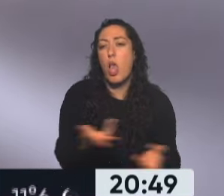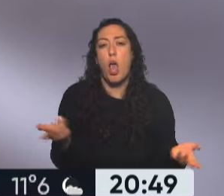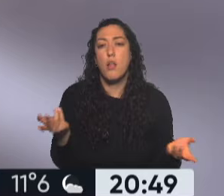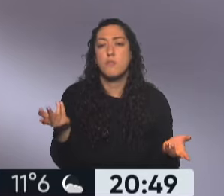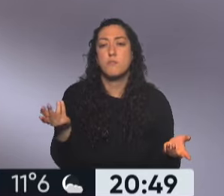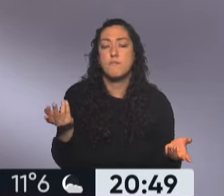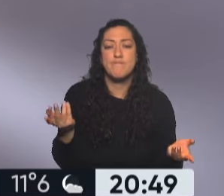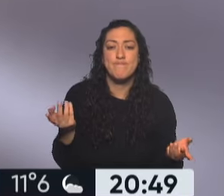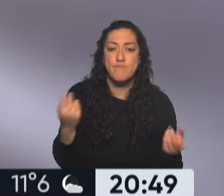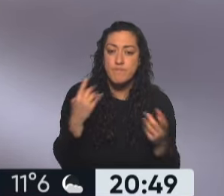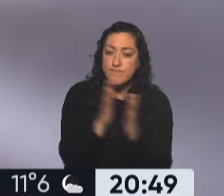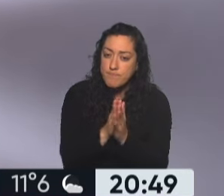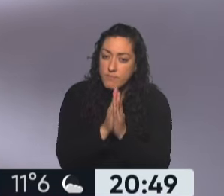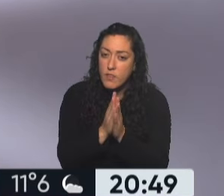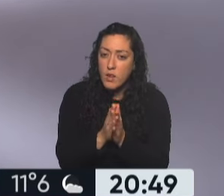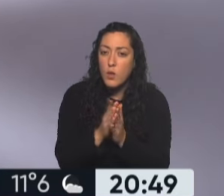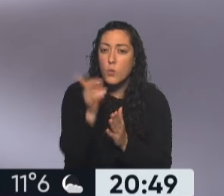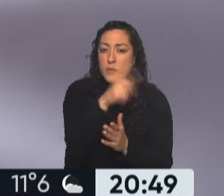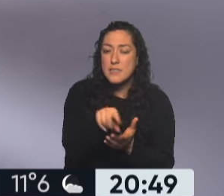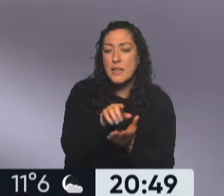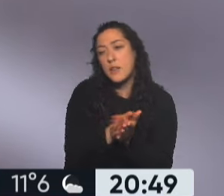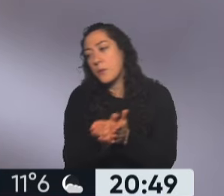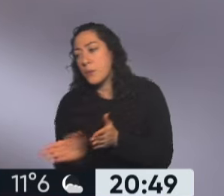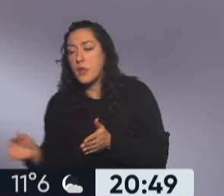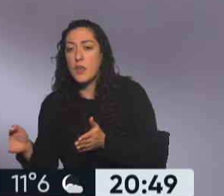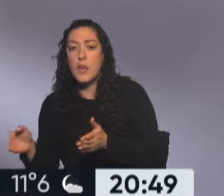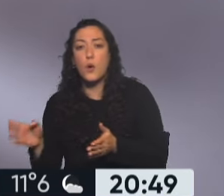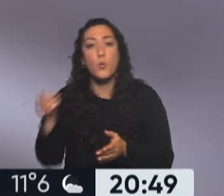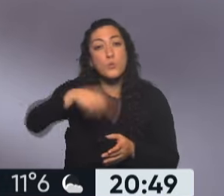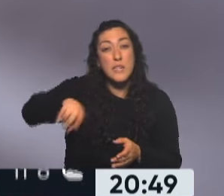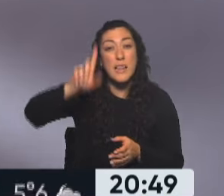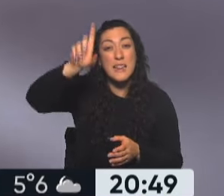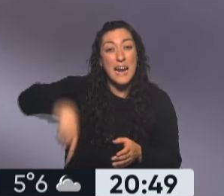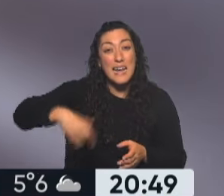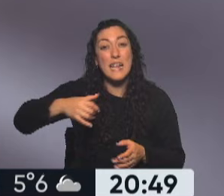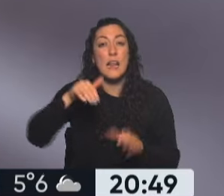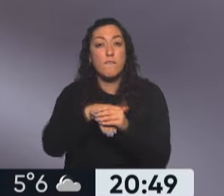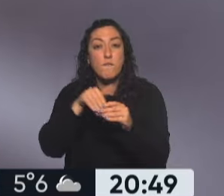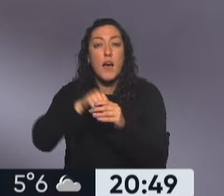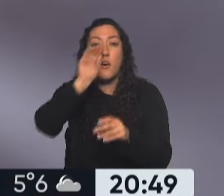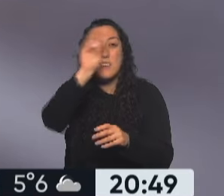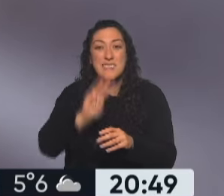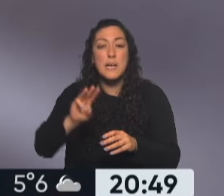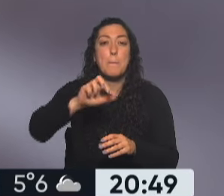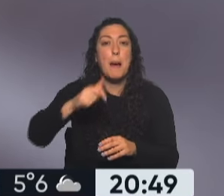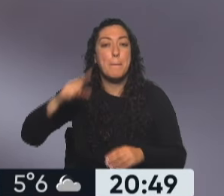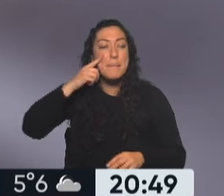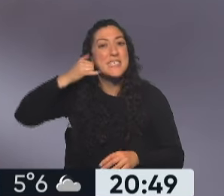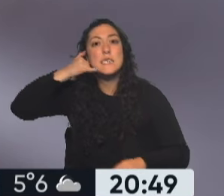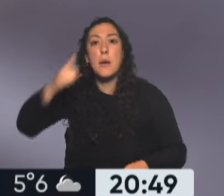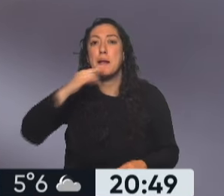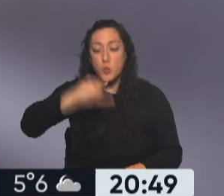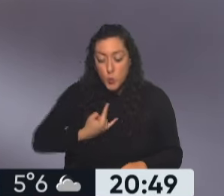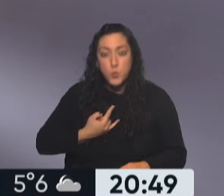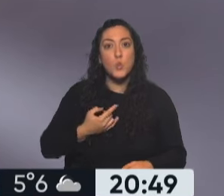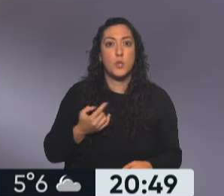medida que denominamos cambio de vía. Llamen ustedes a la tarjeta de crédito, al banco, al ANSES, a PAMI, a donde se